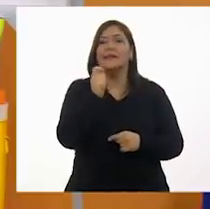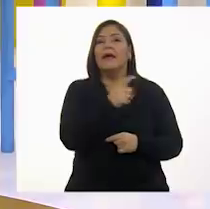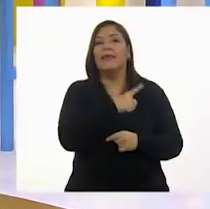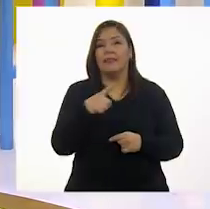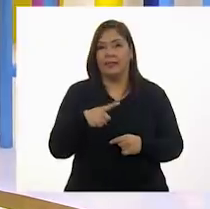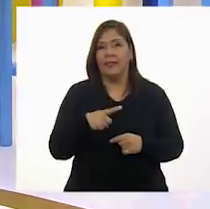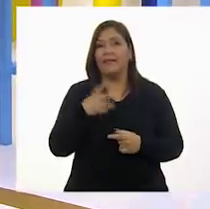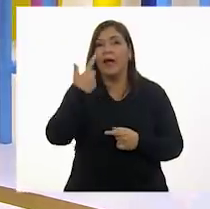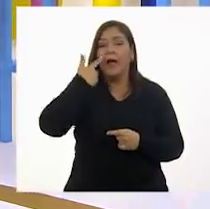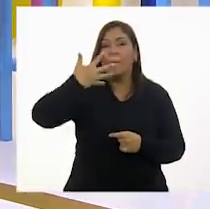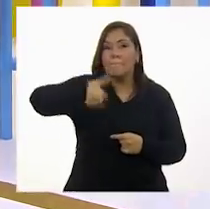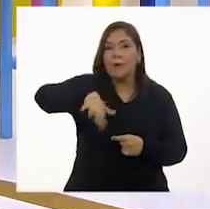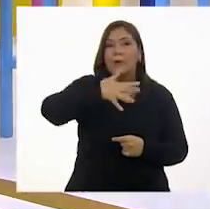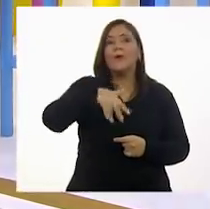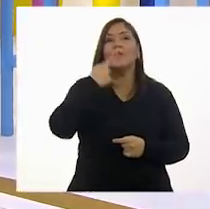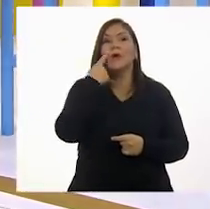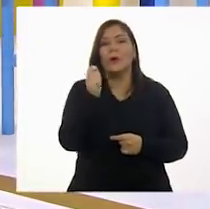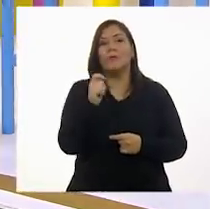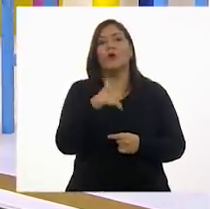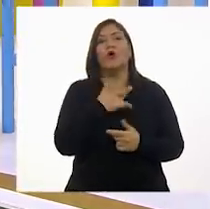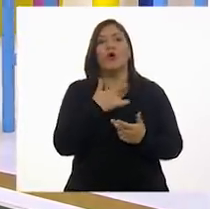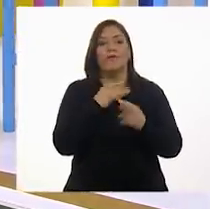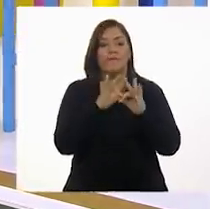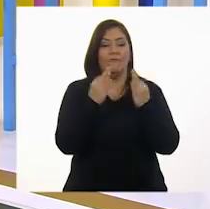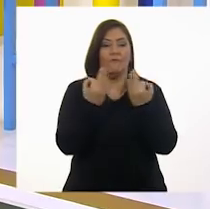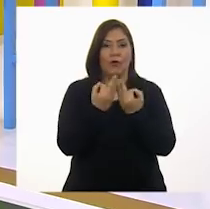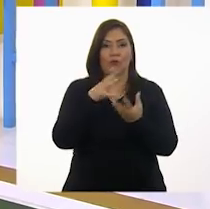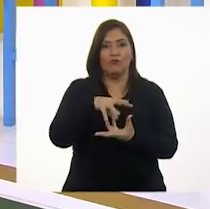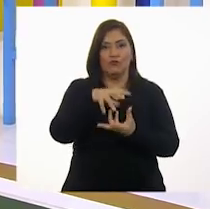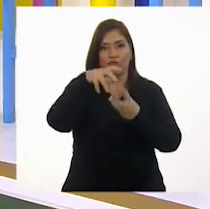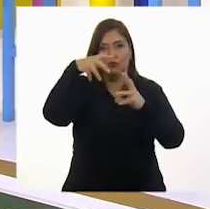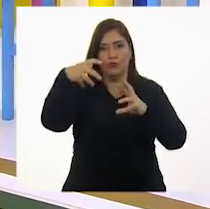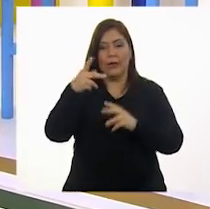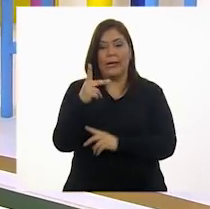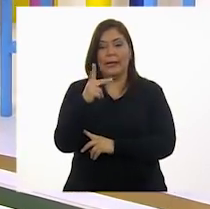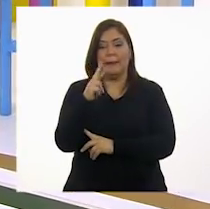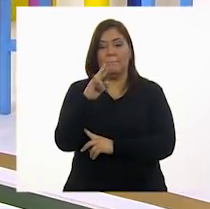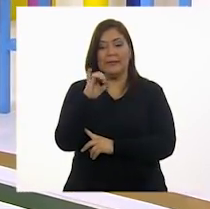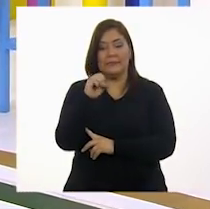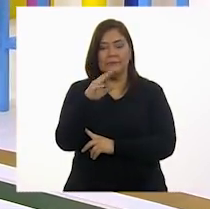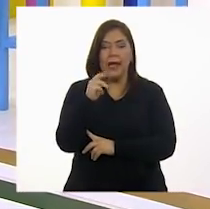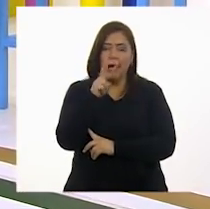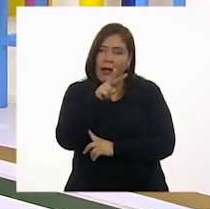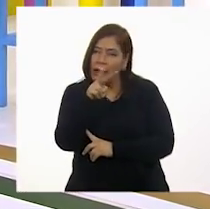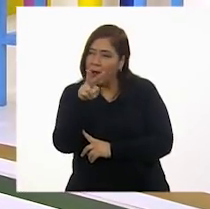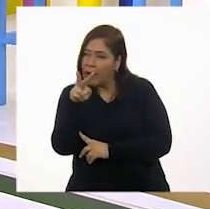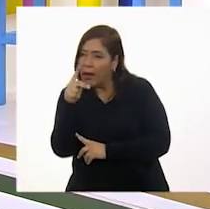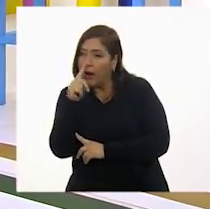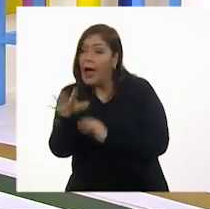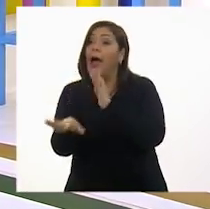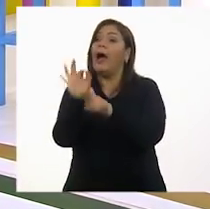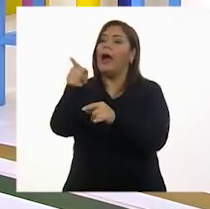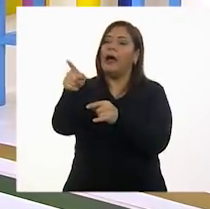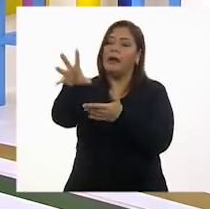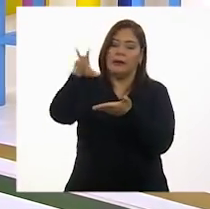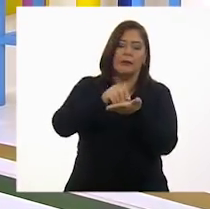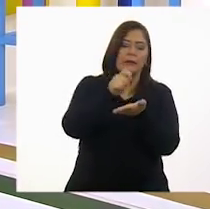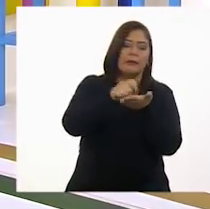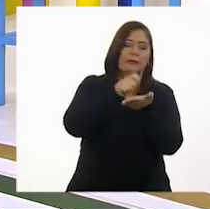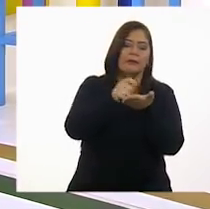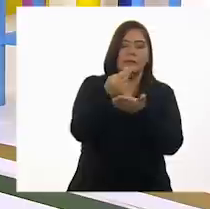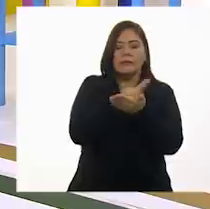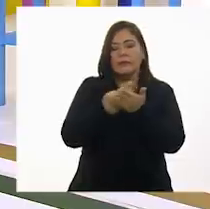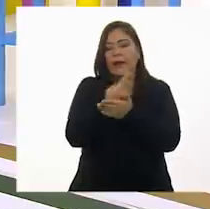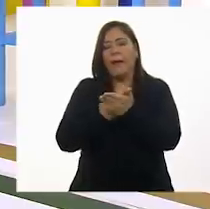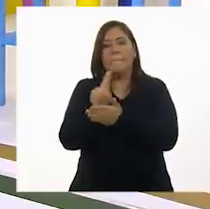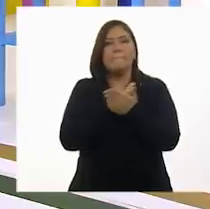casa algún cuerpo geométrico que sea un prisma y que traten de dibujar en su libreta cuáles son sus caras y